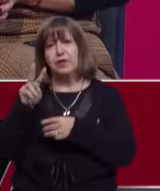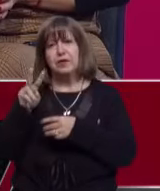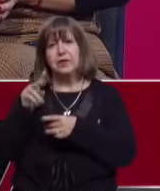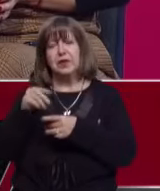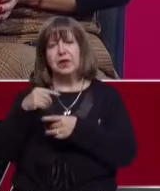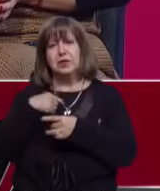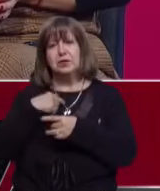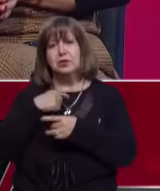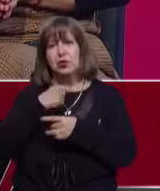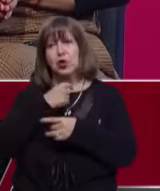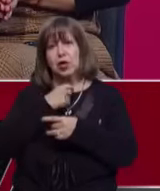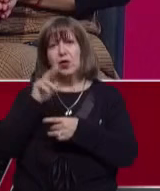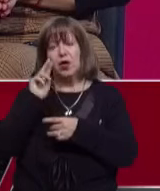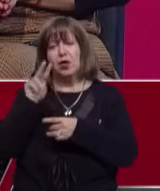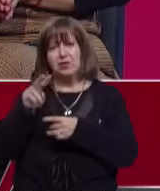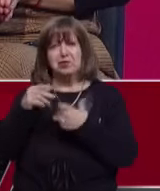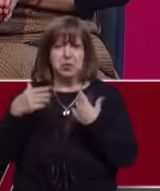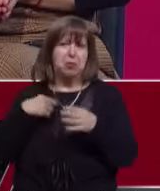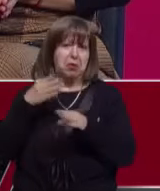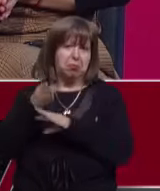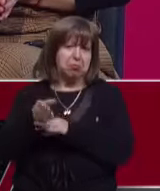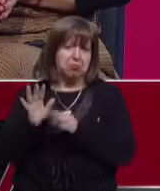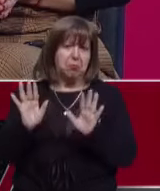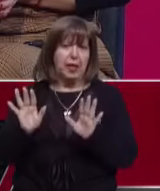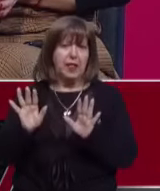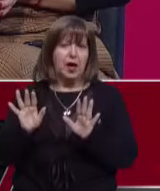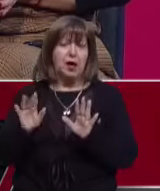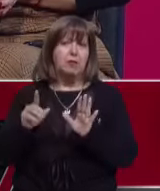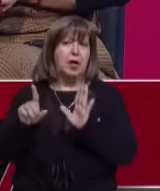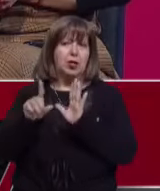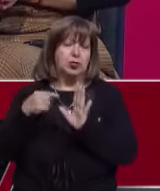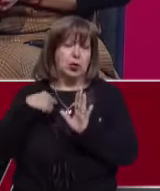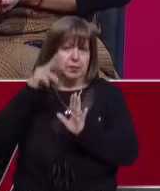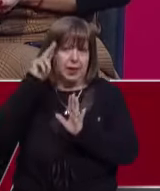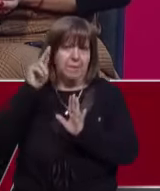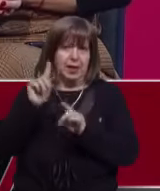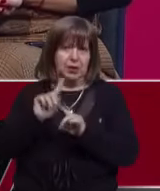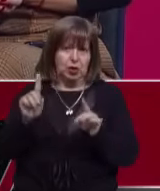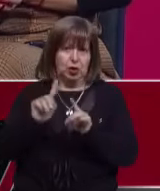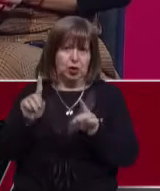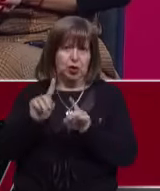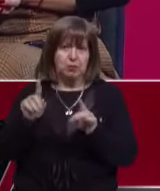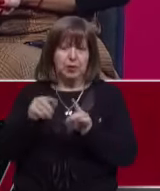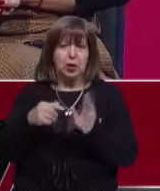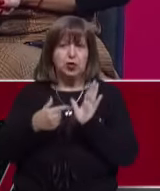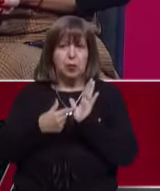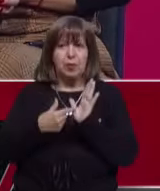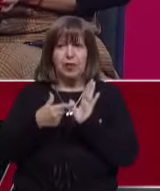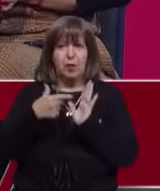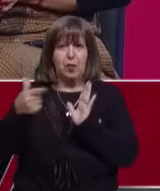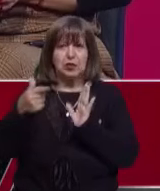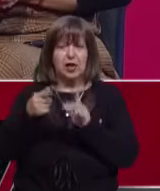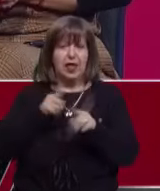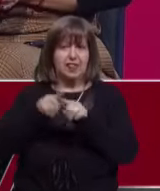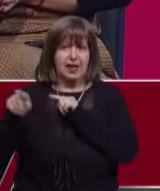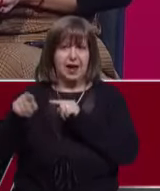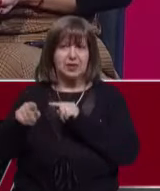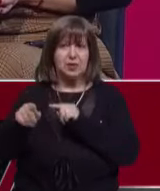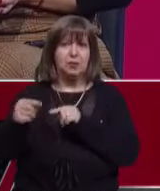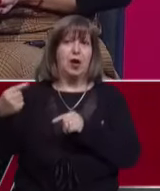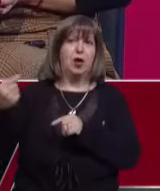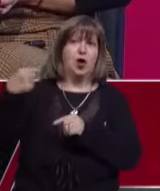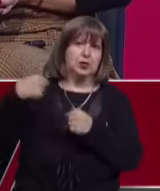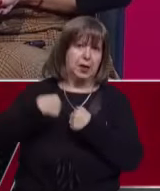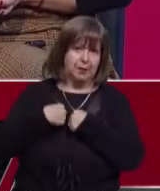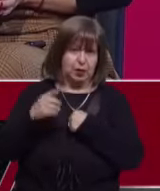la verdad que si yo lo hubiese querido hacer lo podía hacer ahora por una cuestión legal no lo hice porque lo podía mostrar en vivo y la justicia me iba a atacar a